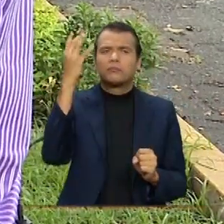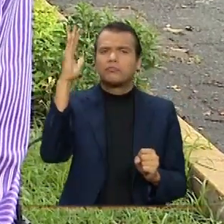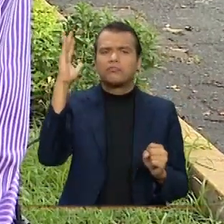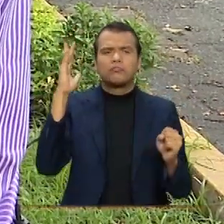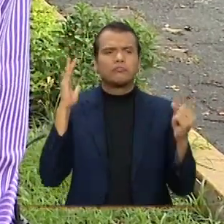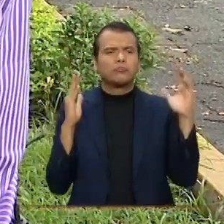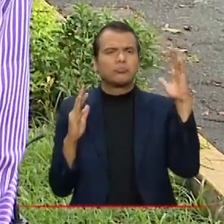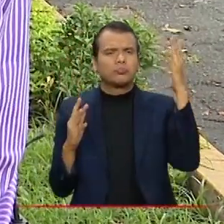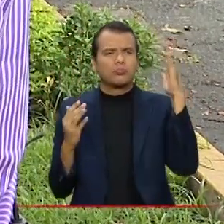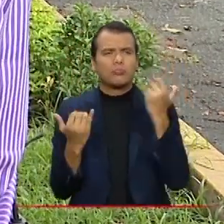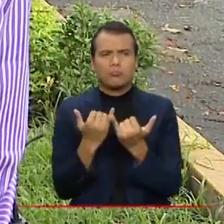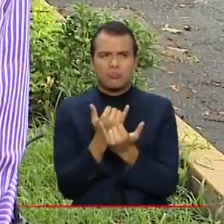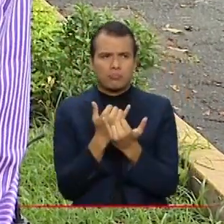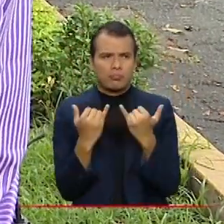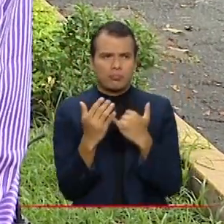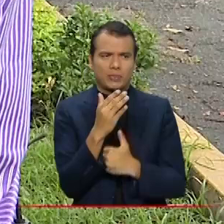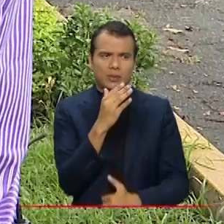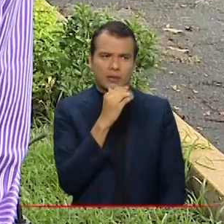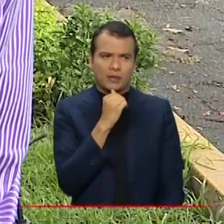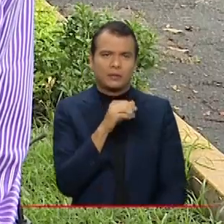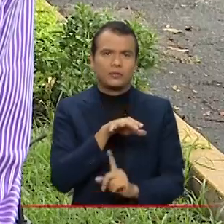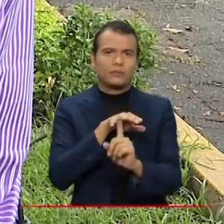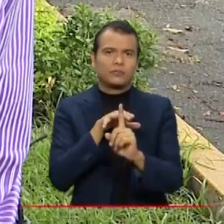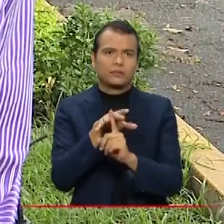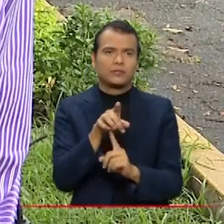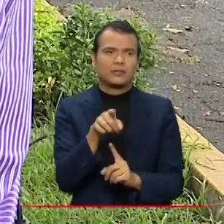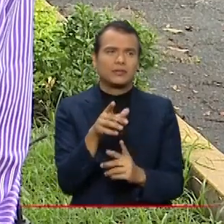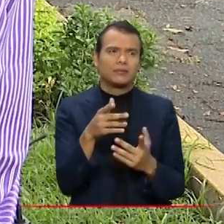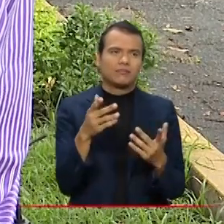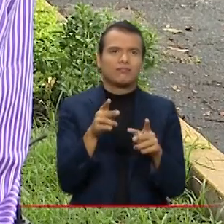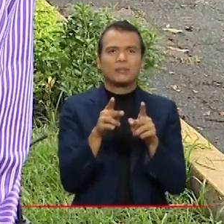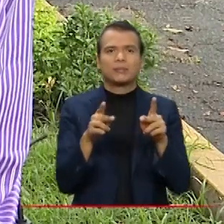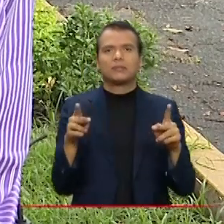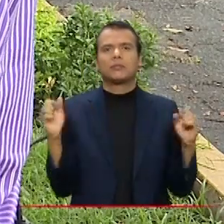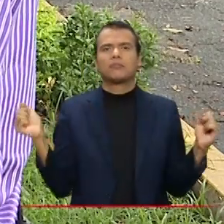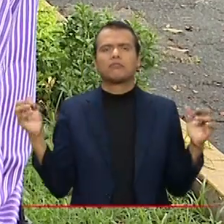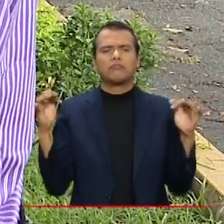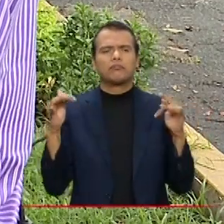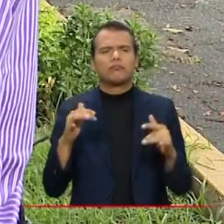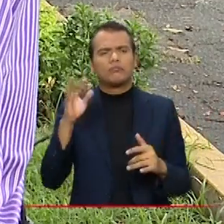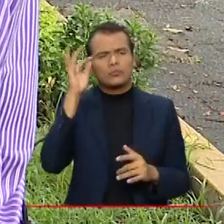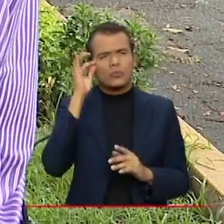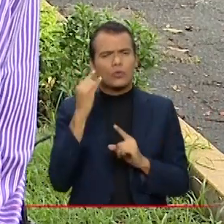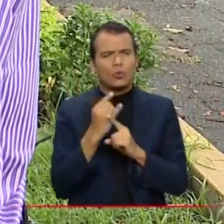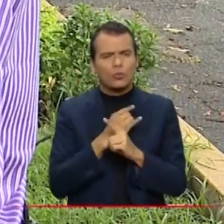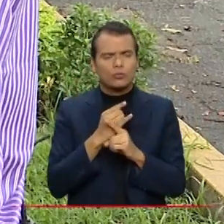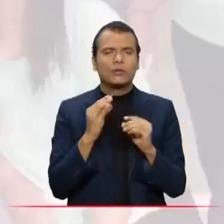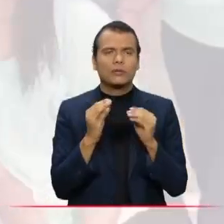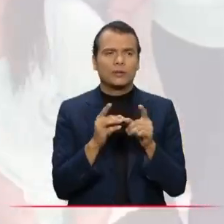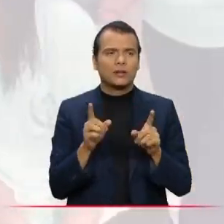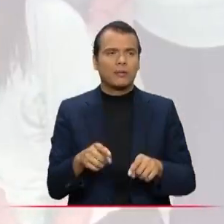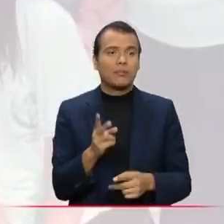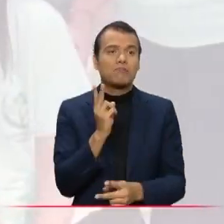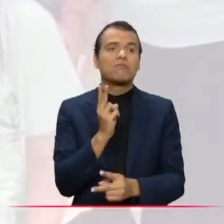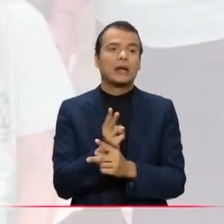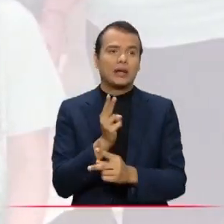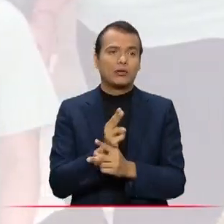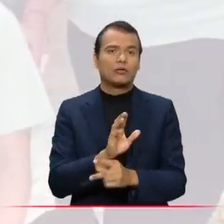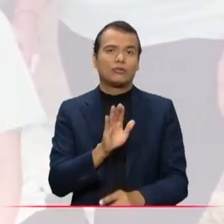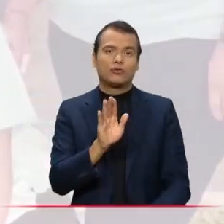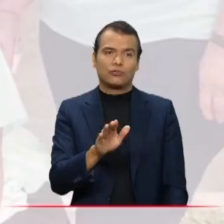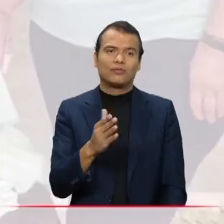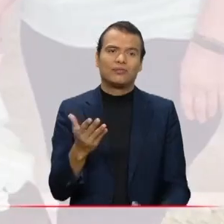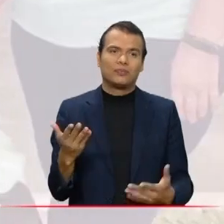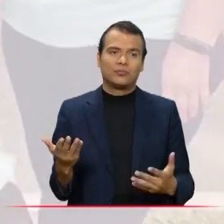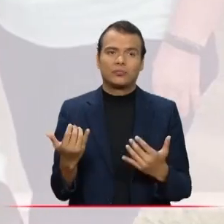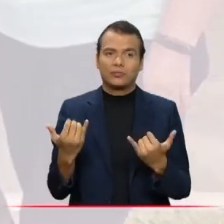aquí lo que generaba como foco de consumo de drogas y mucho peligro de robos gracias al